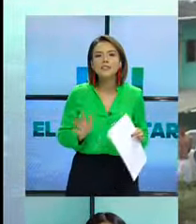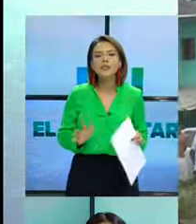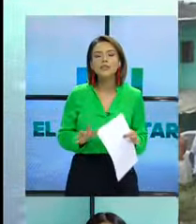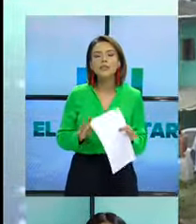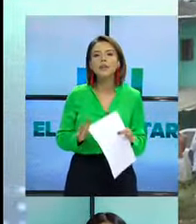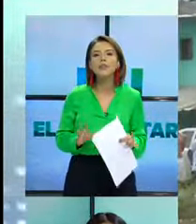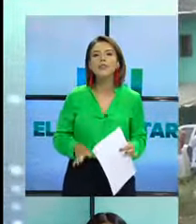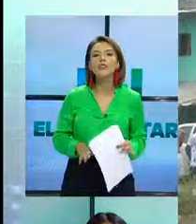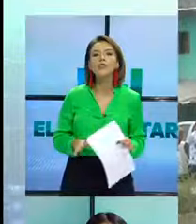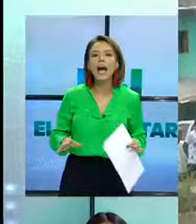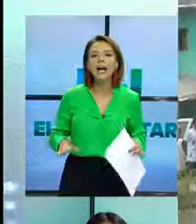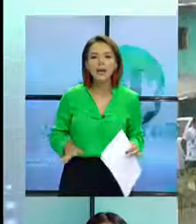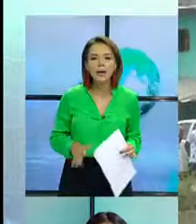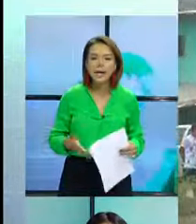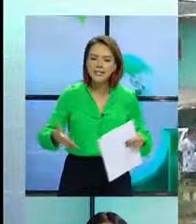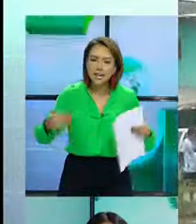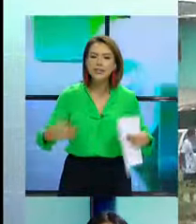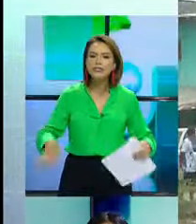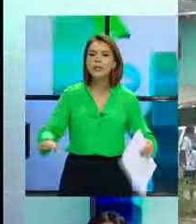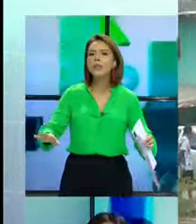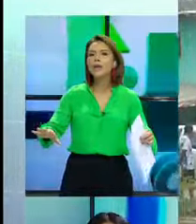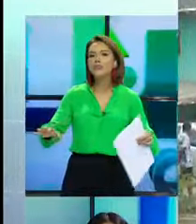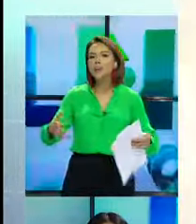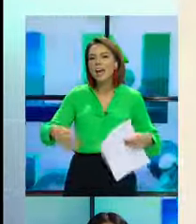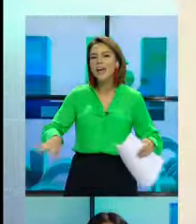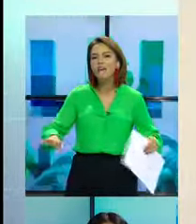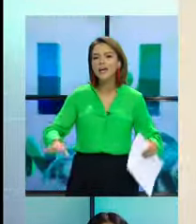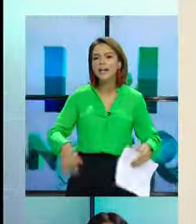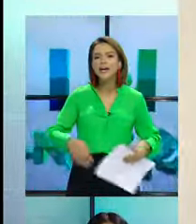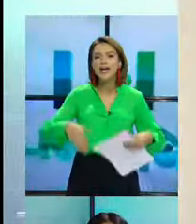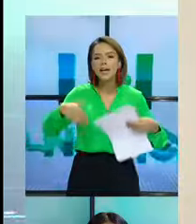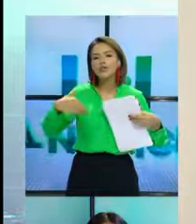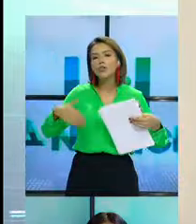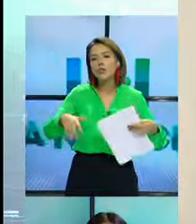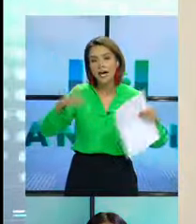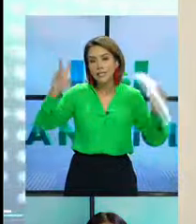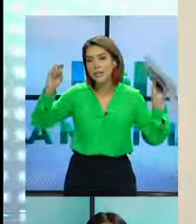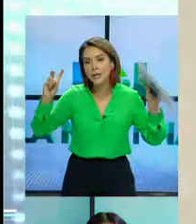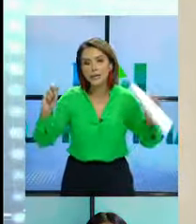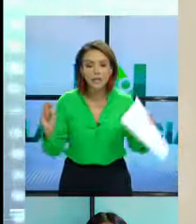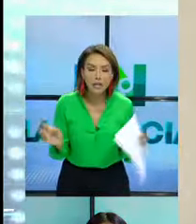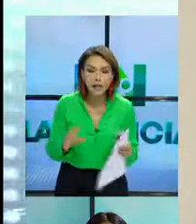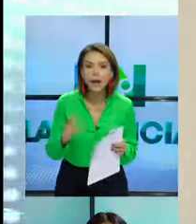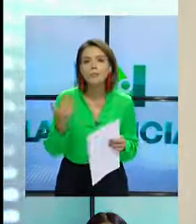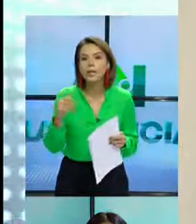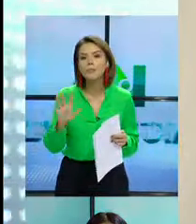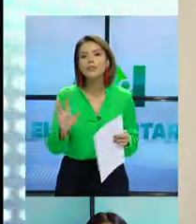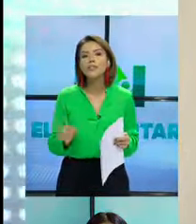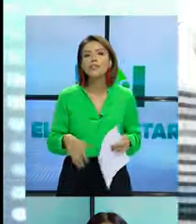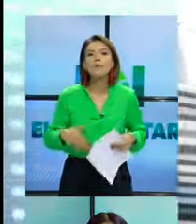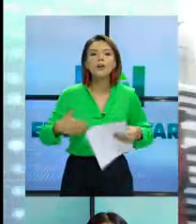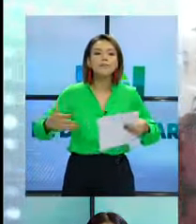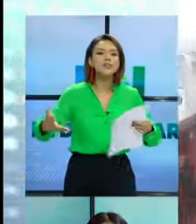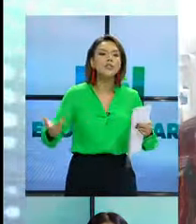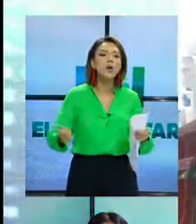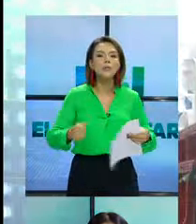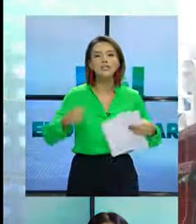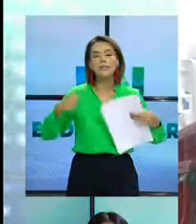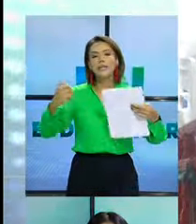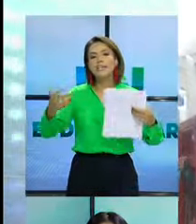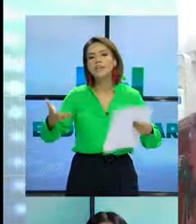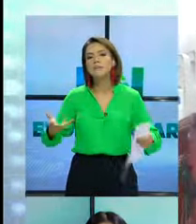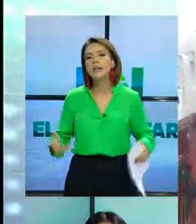cuento del gallo pelón, de nunca acabar. ¿Será que nos tenemos que acostumbrar a esto, a que haya estos asentamientos irregulares? Porque de pronto dicen no es por la invasión, porque